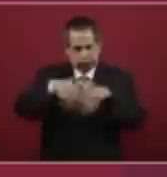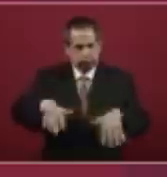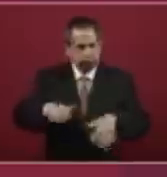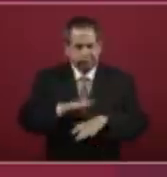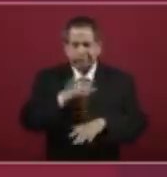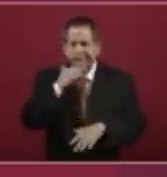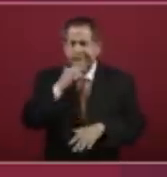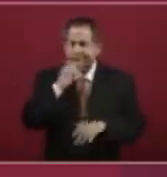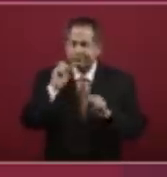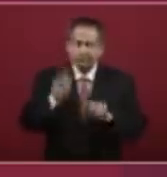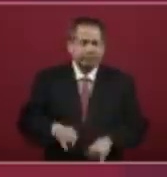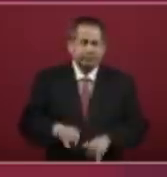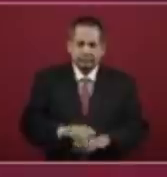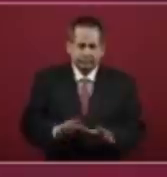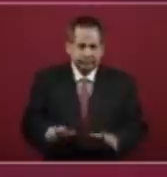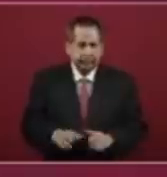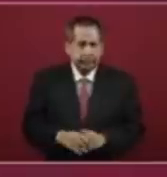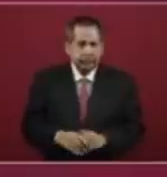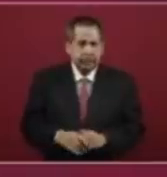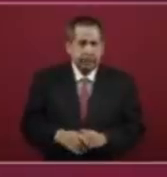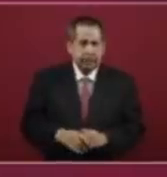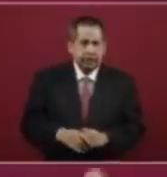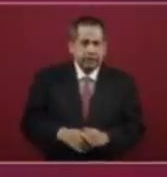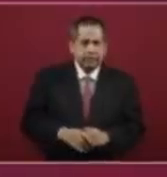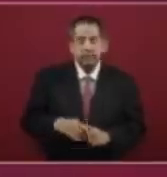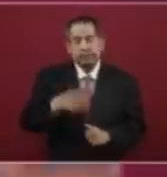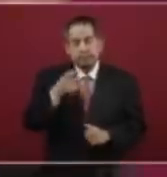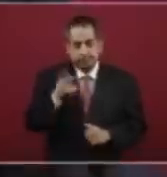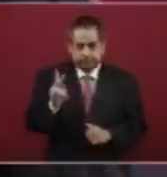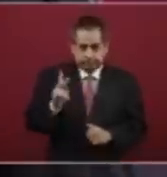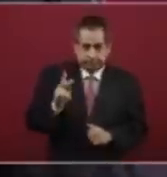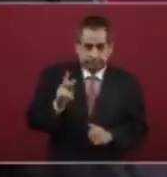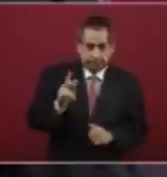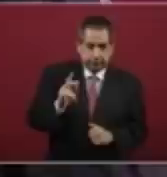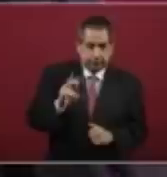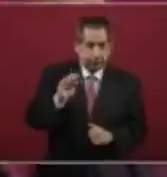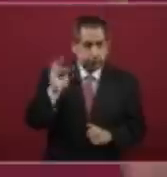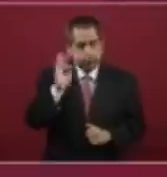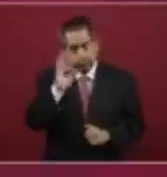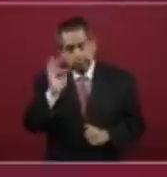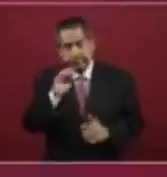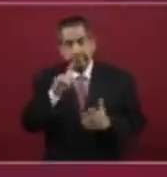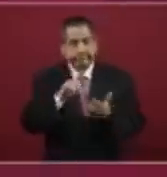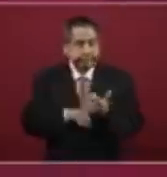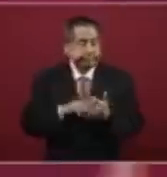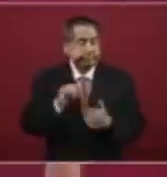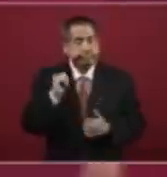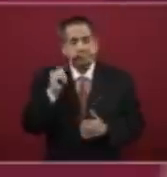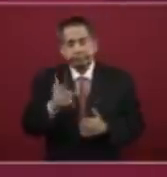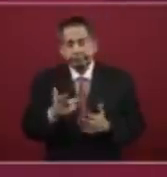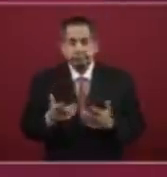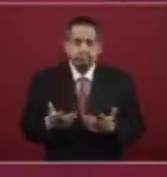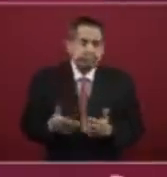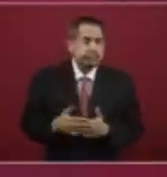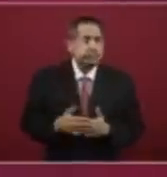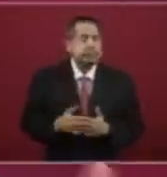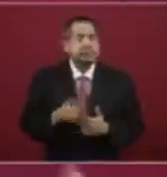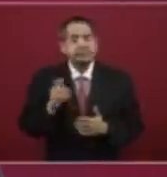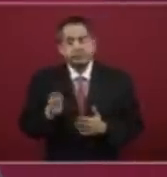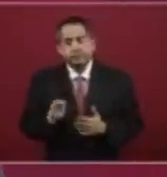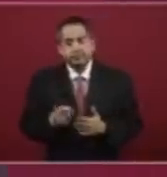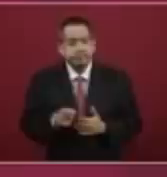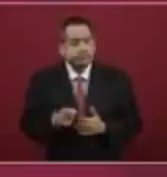Pero en todo aquello que pueda significar el que se mantengan